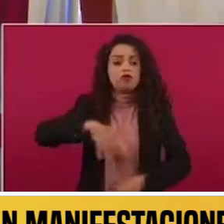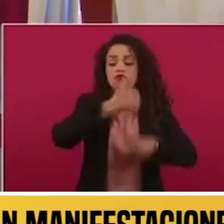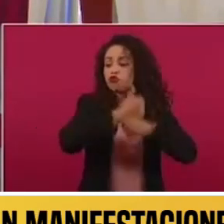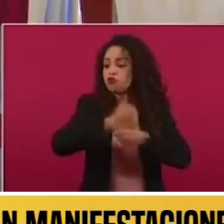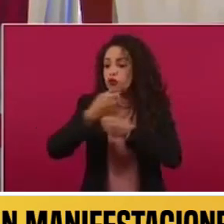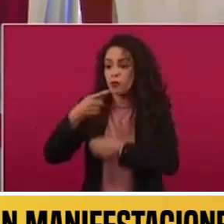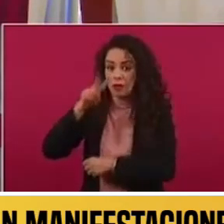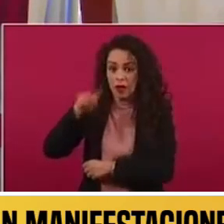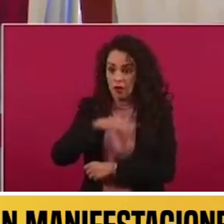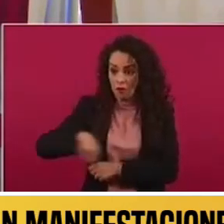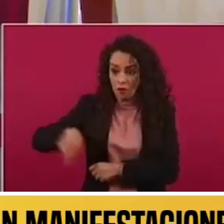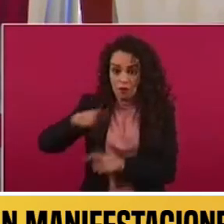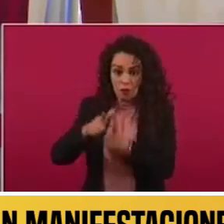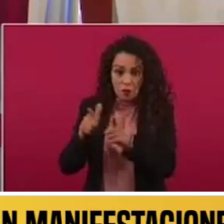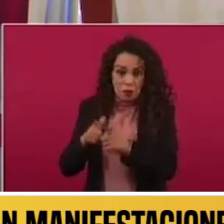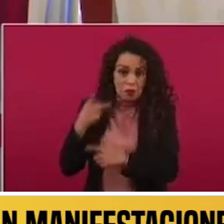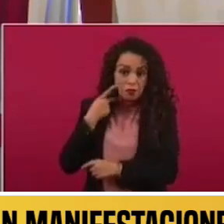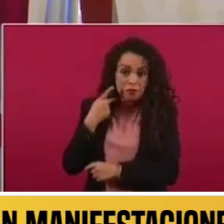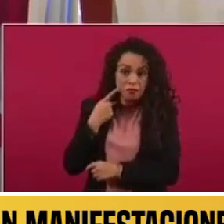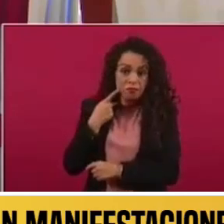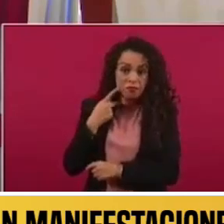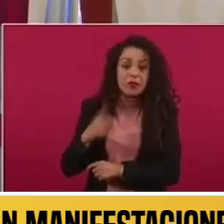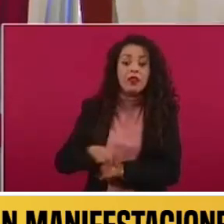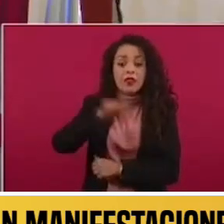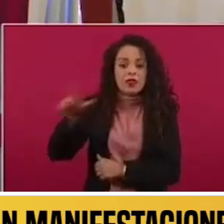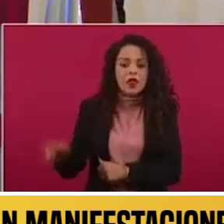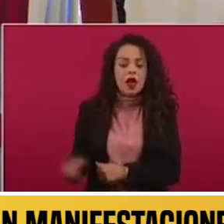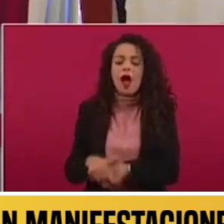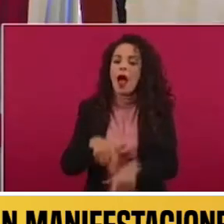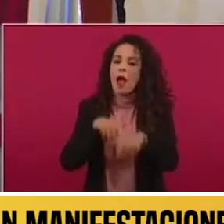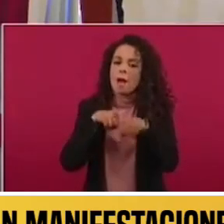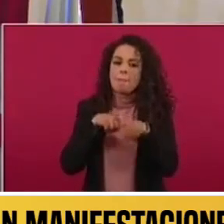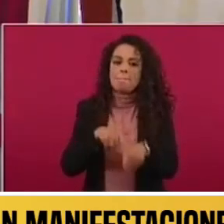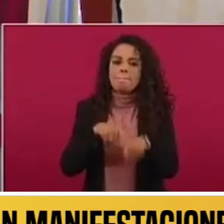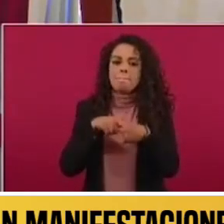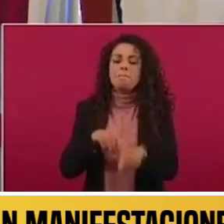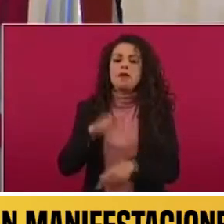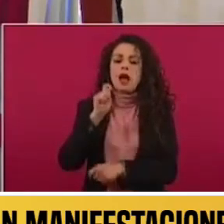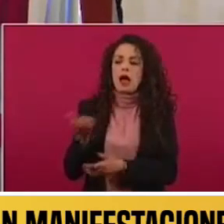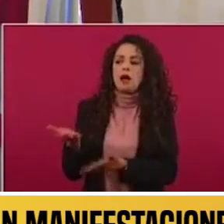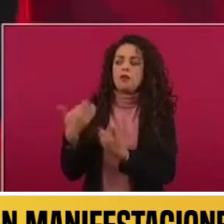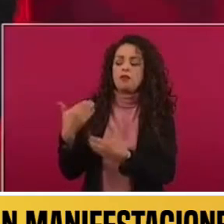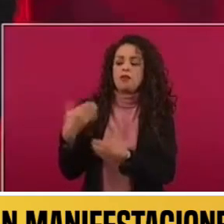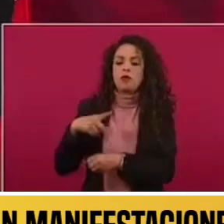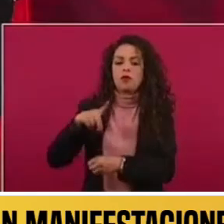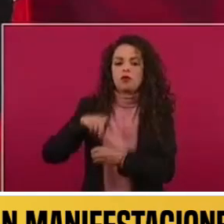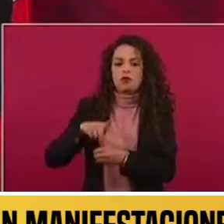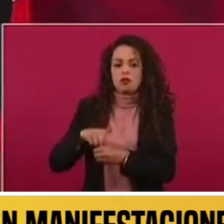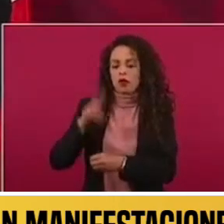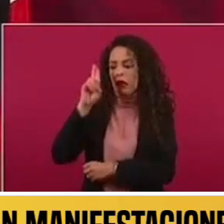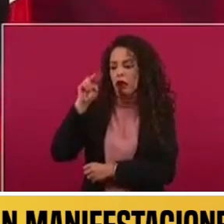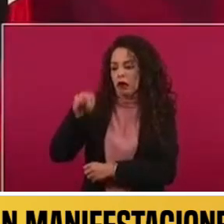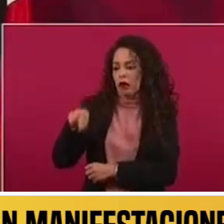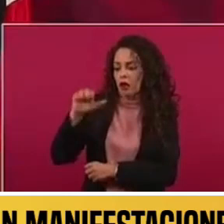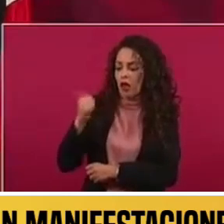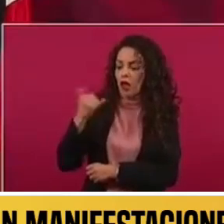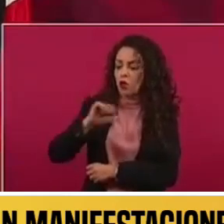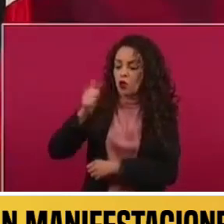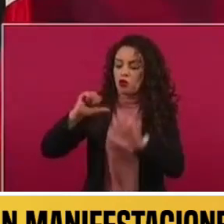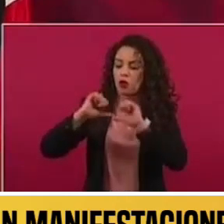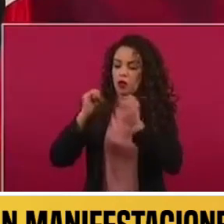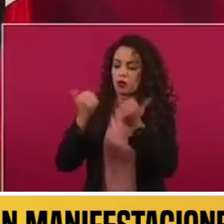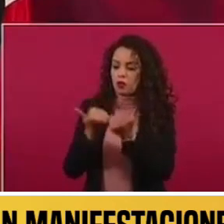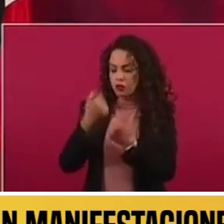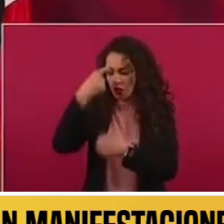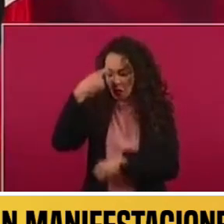muchos de estos políticos después continúan recibiendo donaciones de la NRA, entre otras asociaciones pro